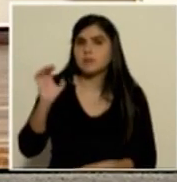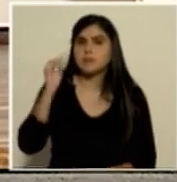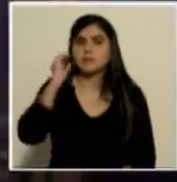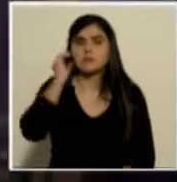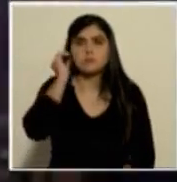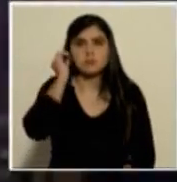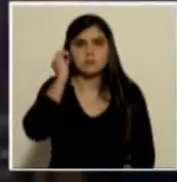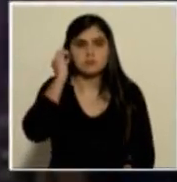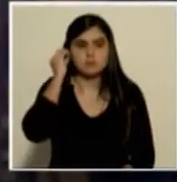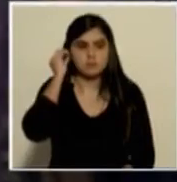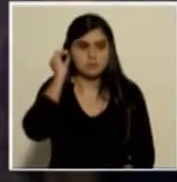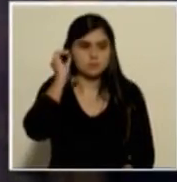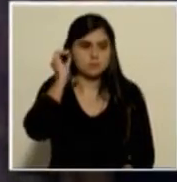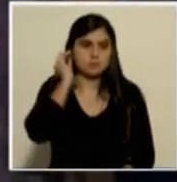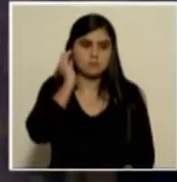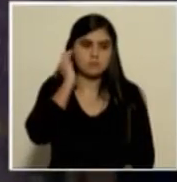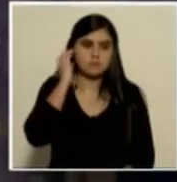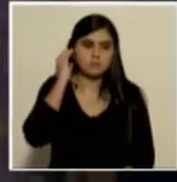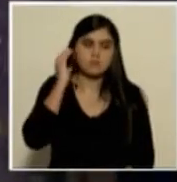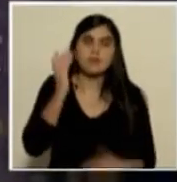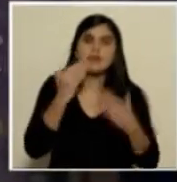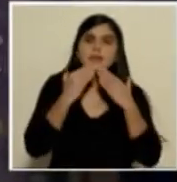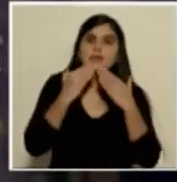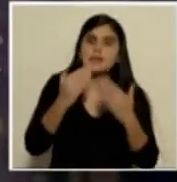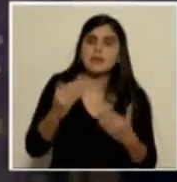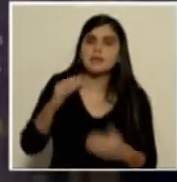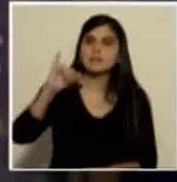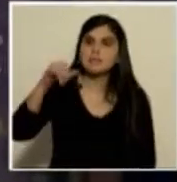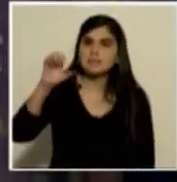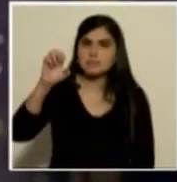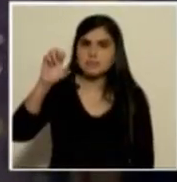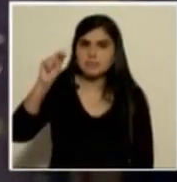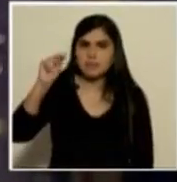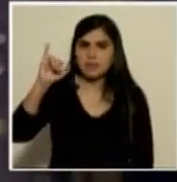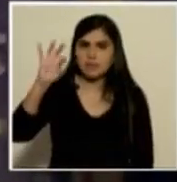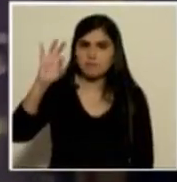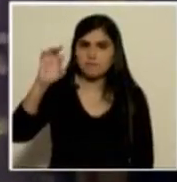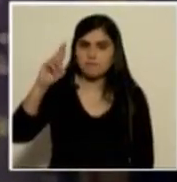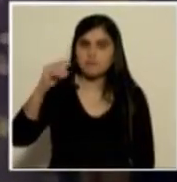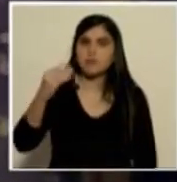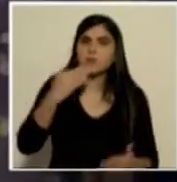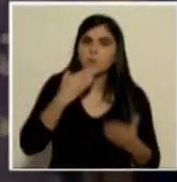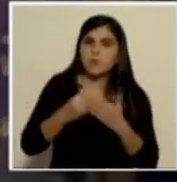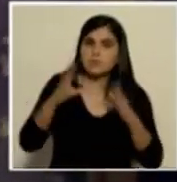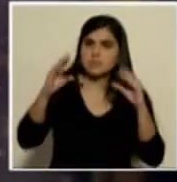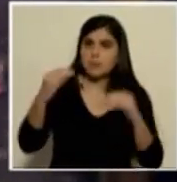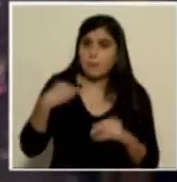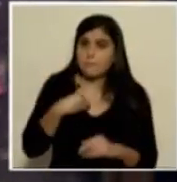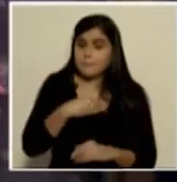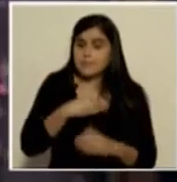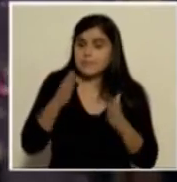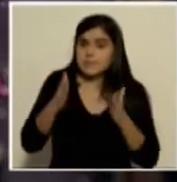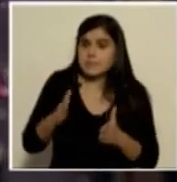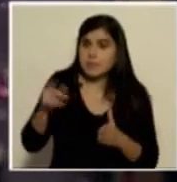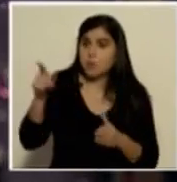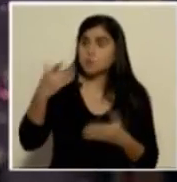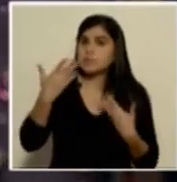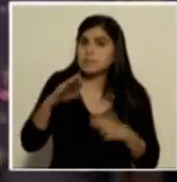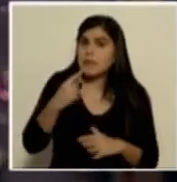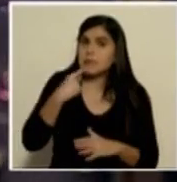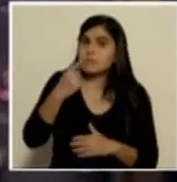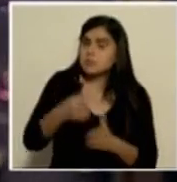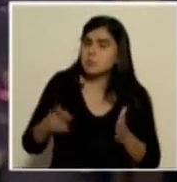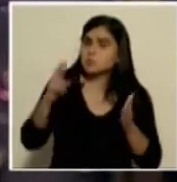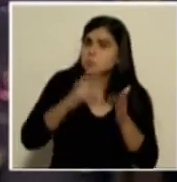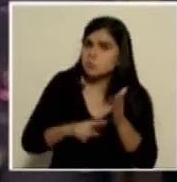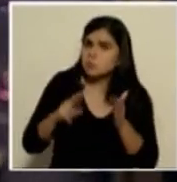virtualmente. Muy buenas tardes. Señora ministra, ya usted ha reiterado de que la